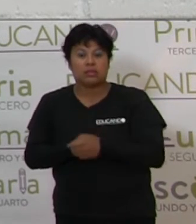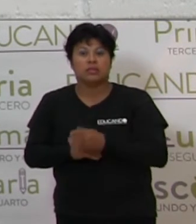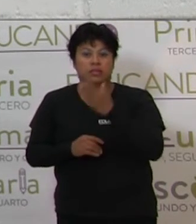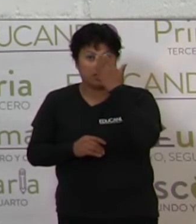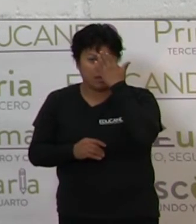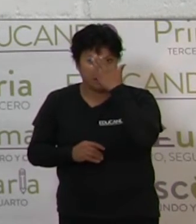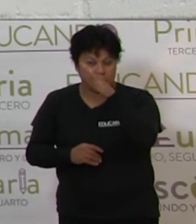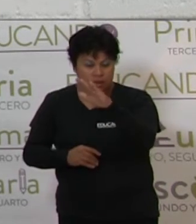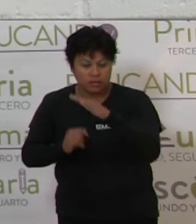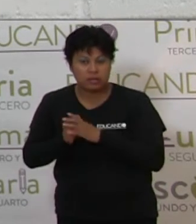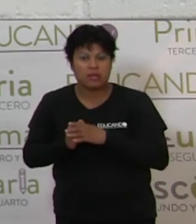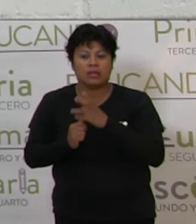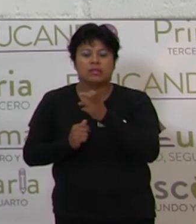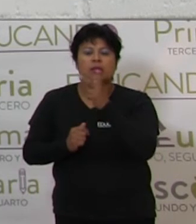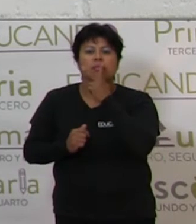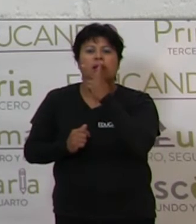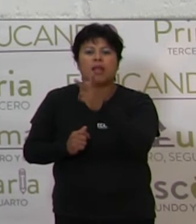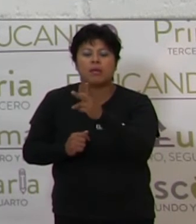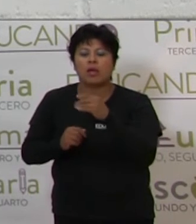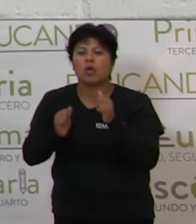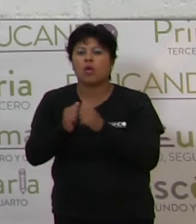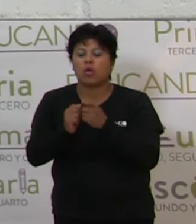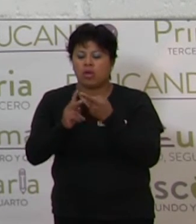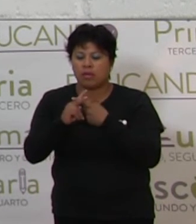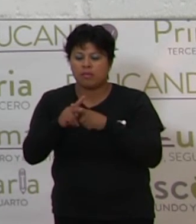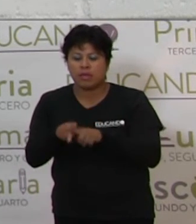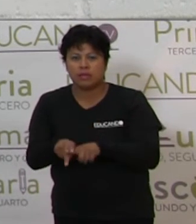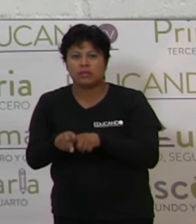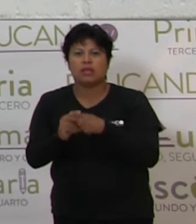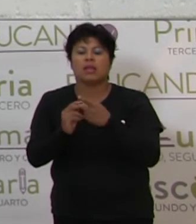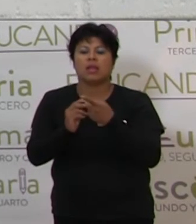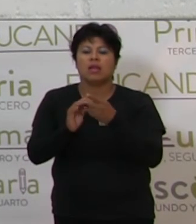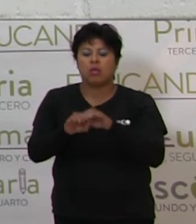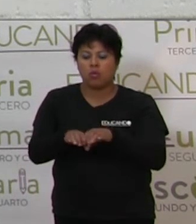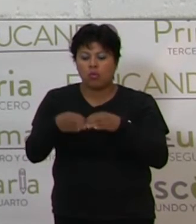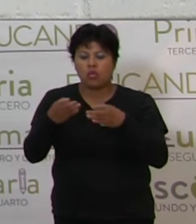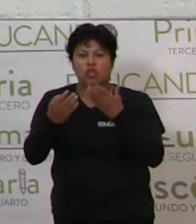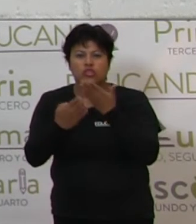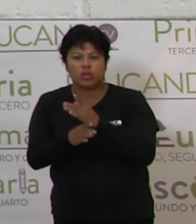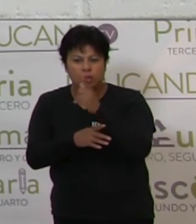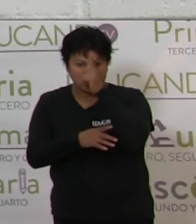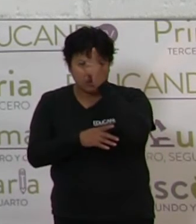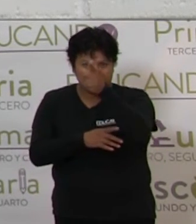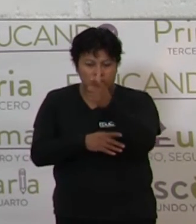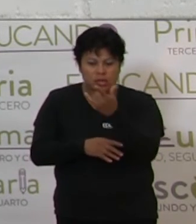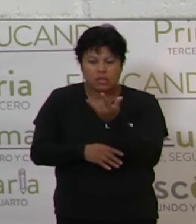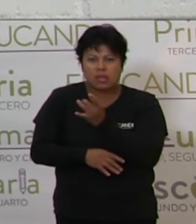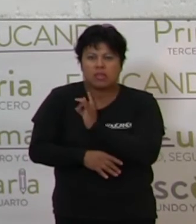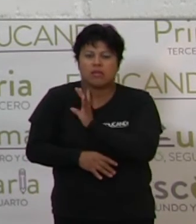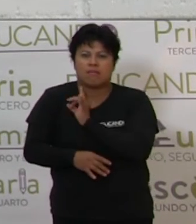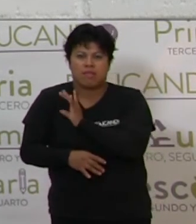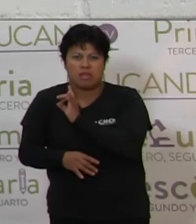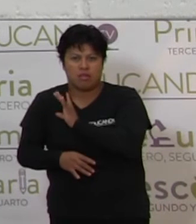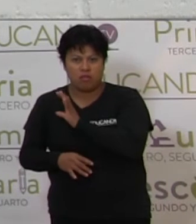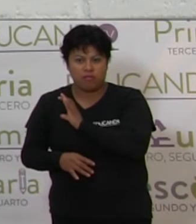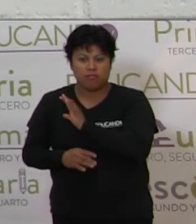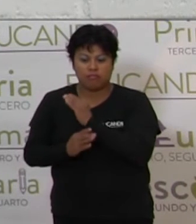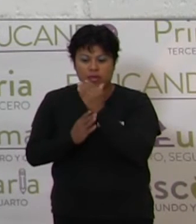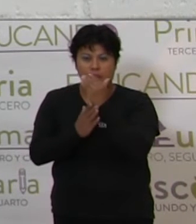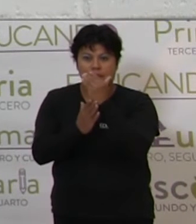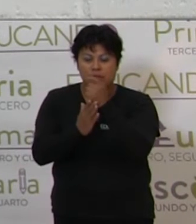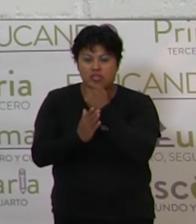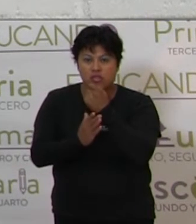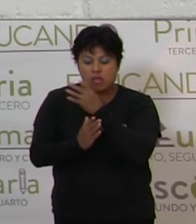Estas son, ¿sabéis?, las palabras con que empieza el cuento sobre espíritus y trasgos que Mamilius,